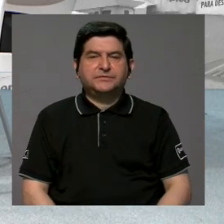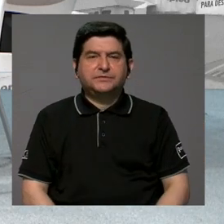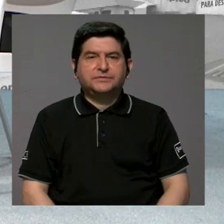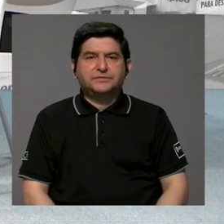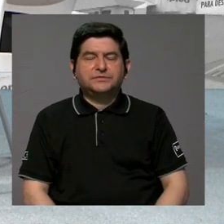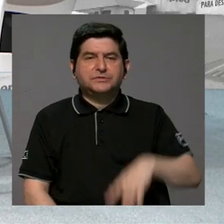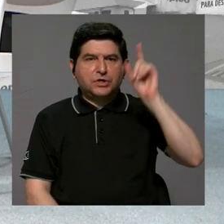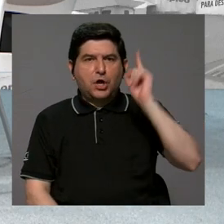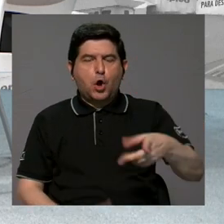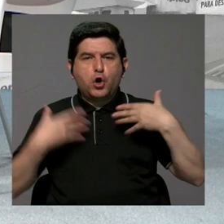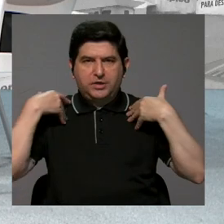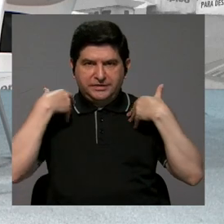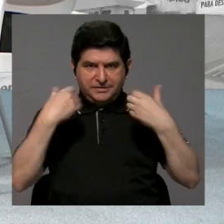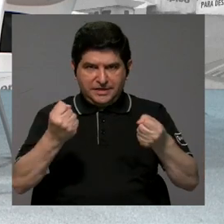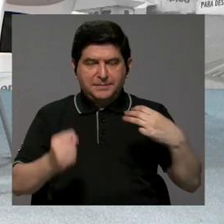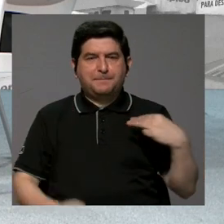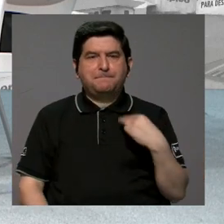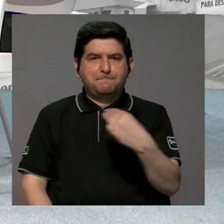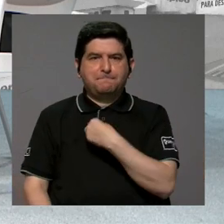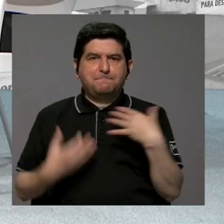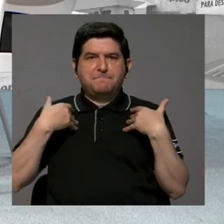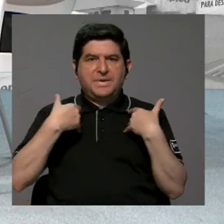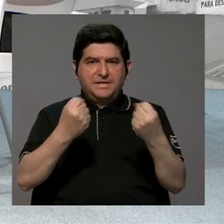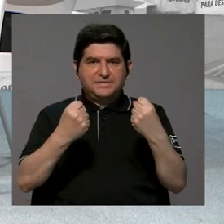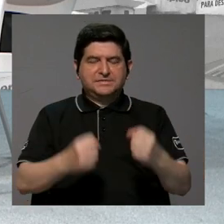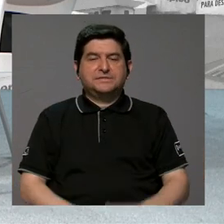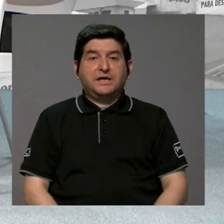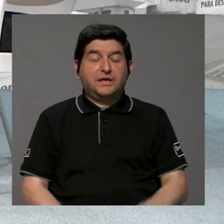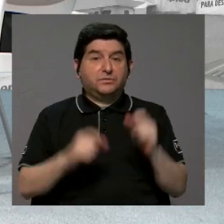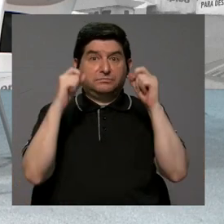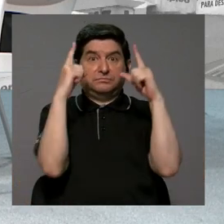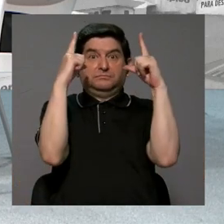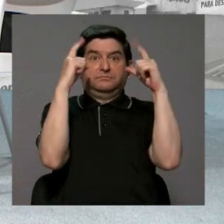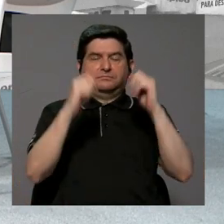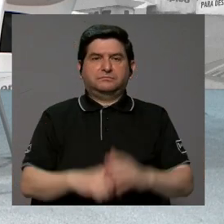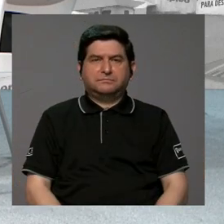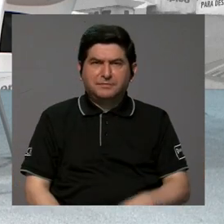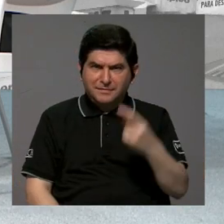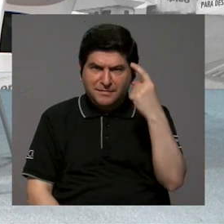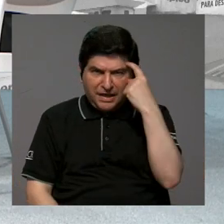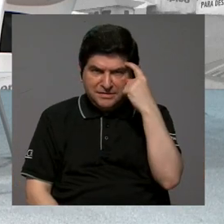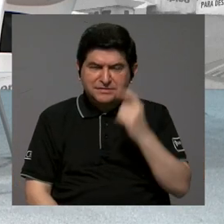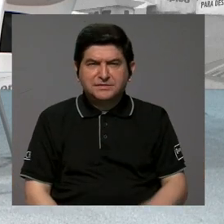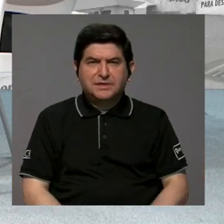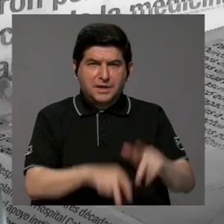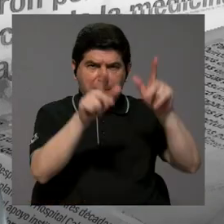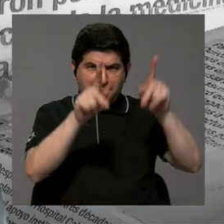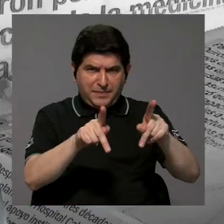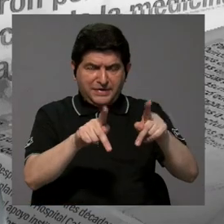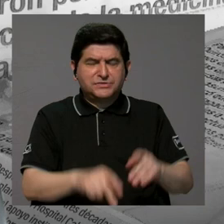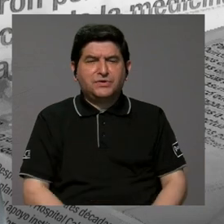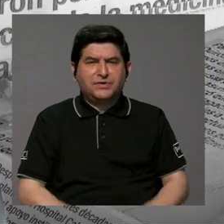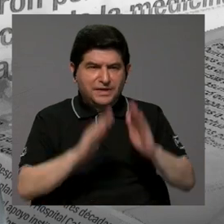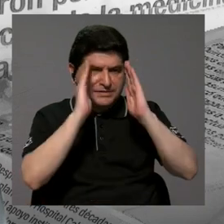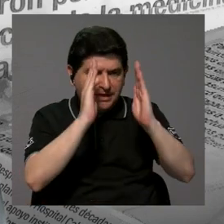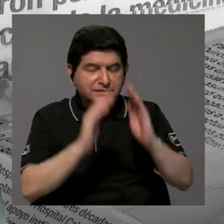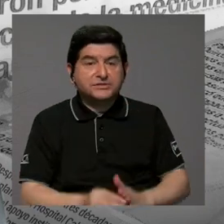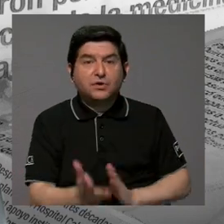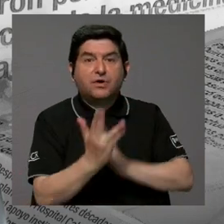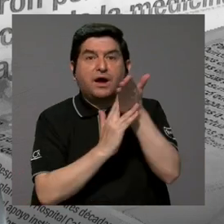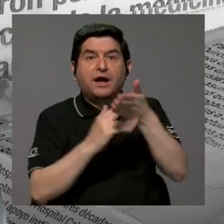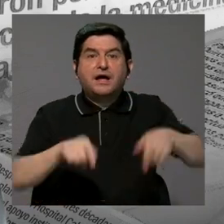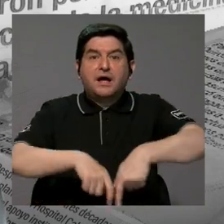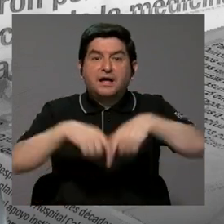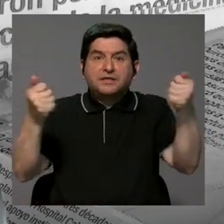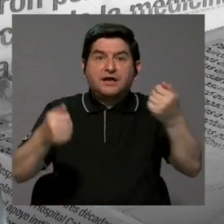se emite la orden sanitaria por parte del Ministerio de Salud y eso nos toma por sorpresa porque imagínense que los pacientes nos damos cuenta por la prensa